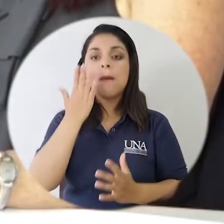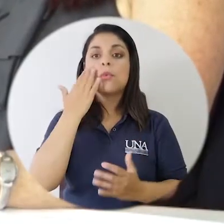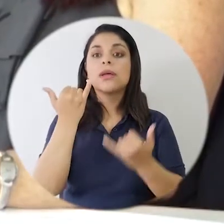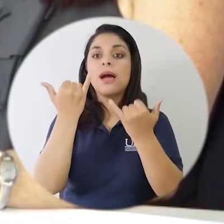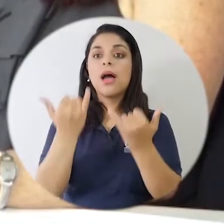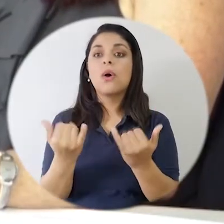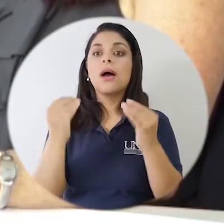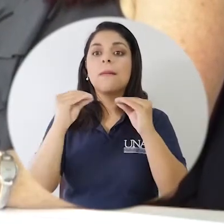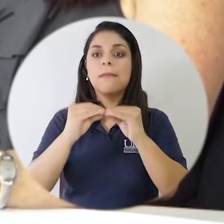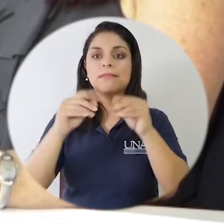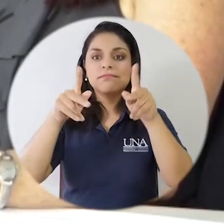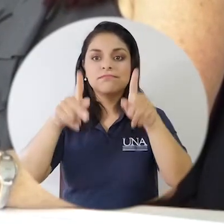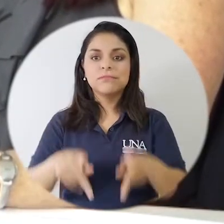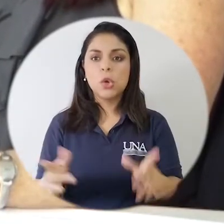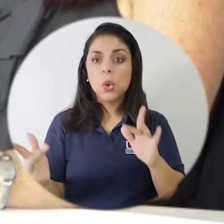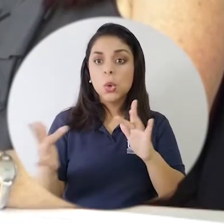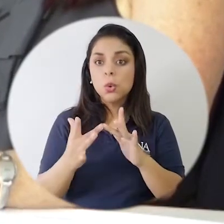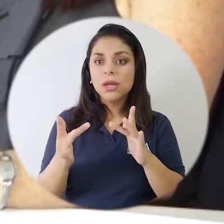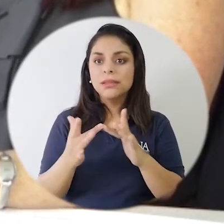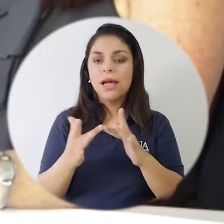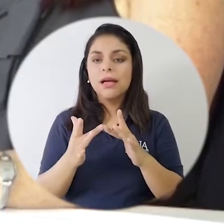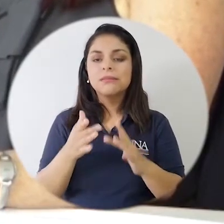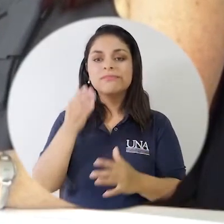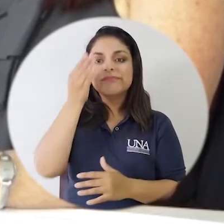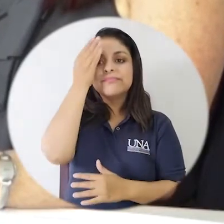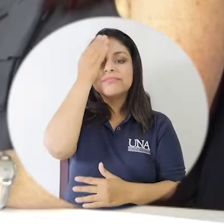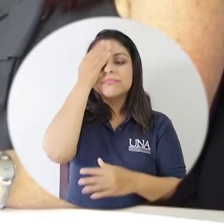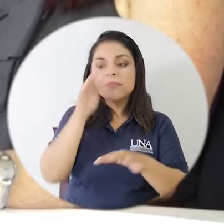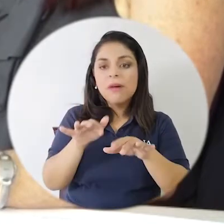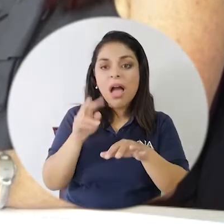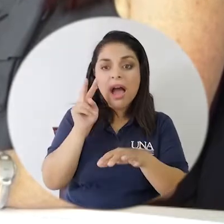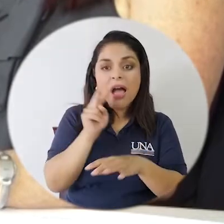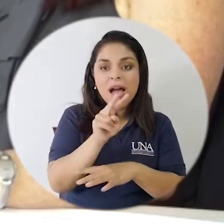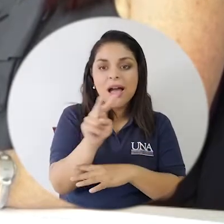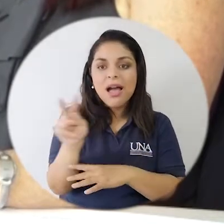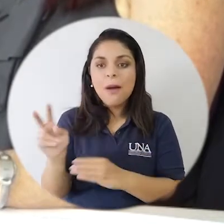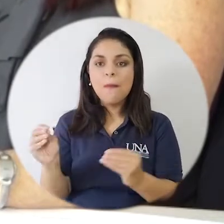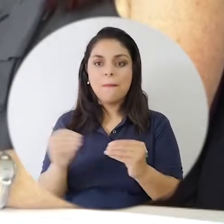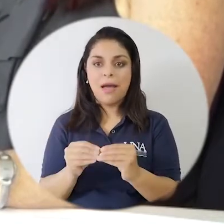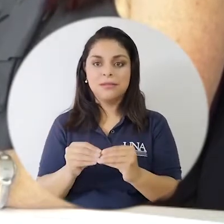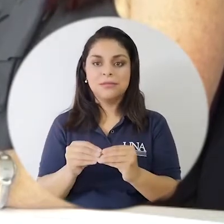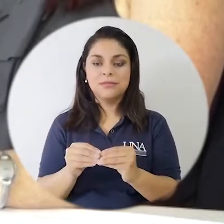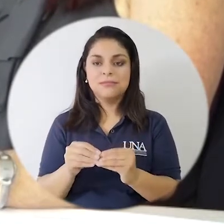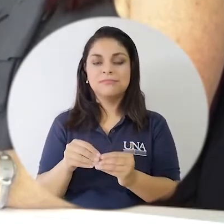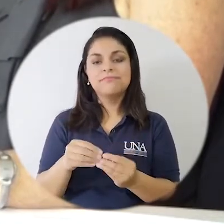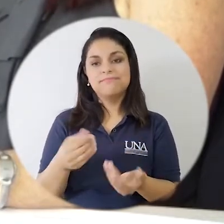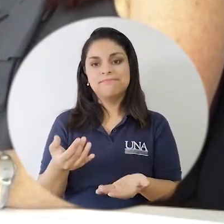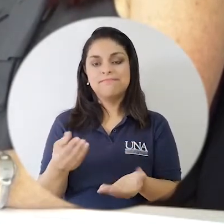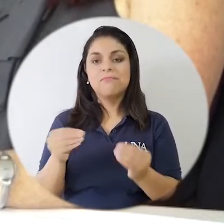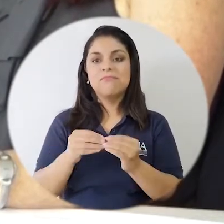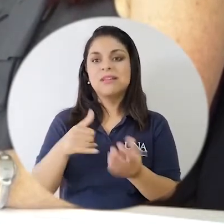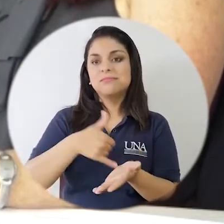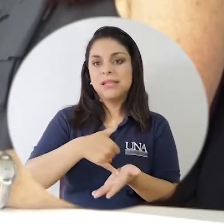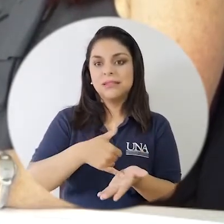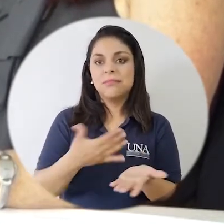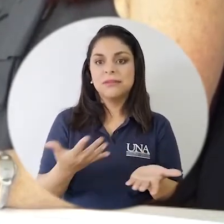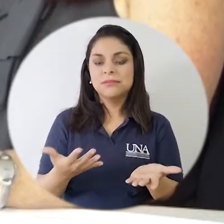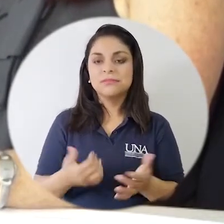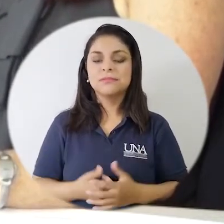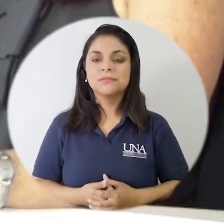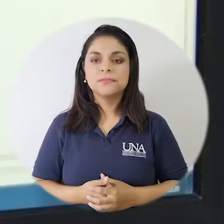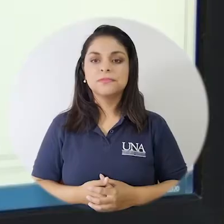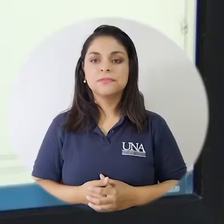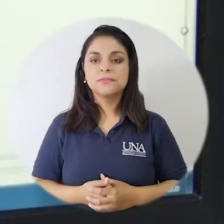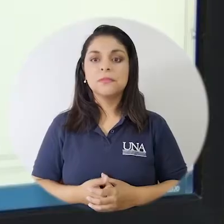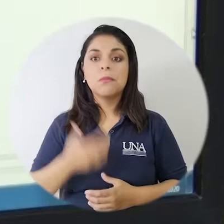gente conectada, los delincuentes están más viendo gente y más potenciales víctimas. Pero, claro, porque hay gente que no